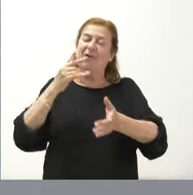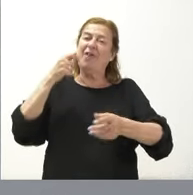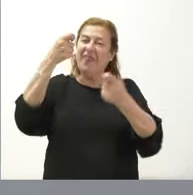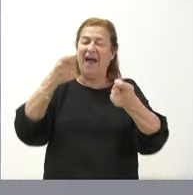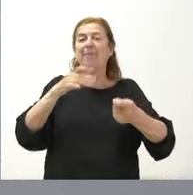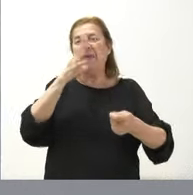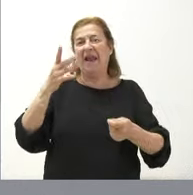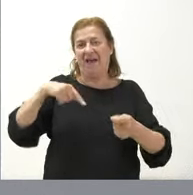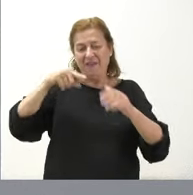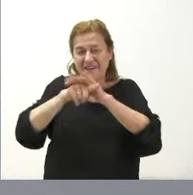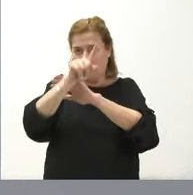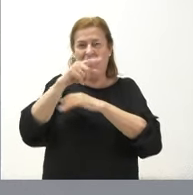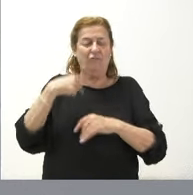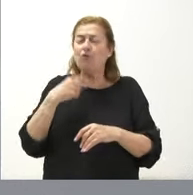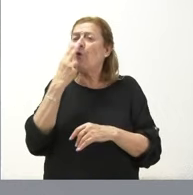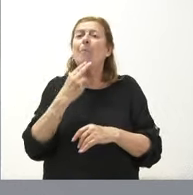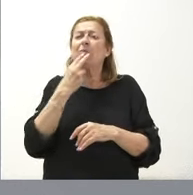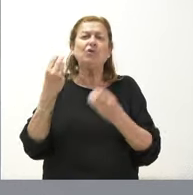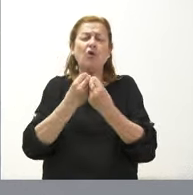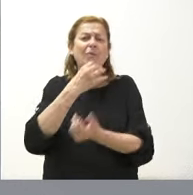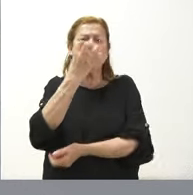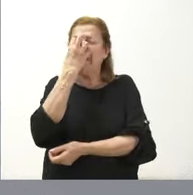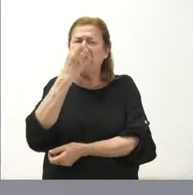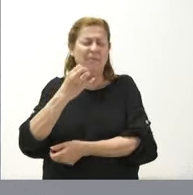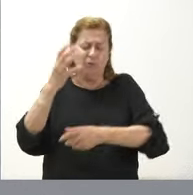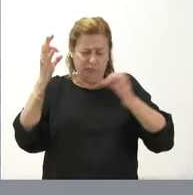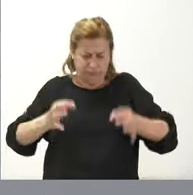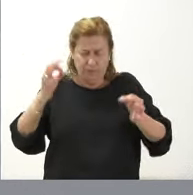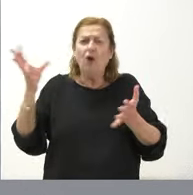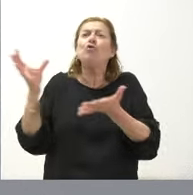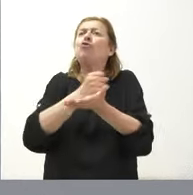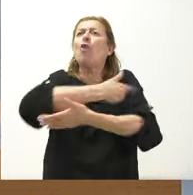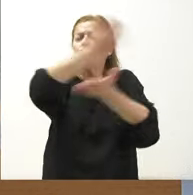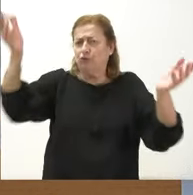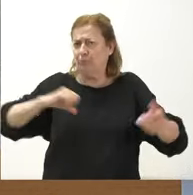desarrollando y nuestro compromiso es muy evidente con el hospital de Medina del Campo y con todos los hospitales de nuestra comunidad autónoma.